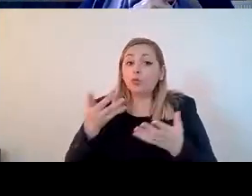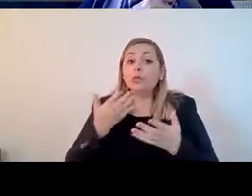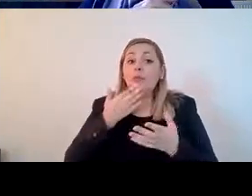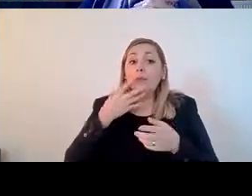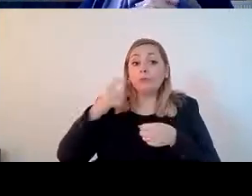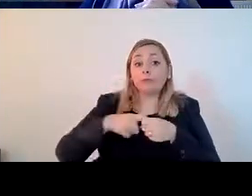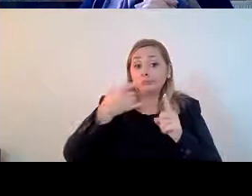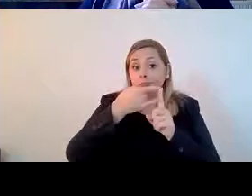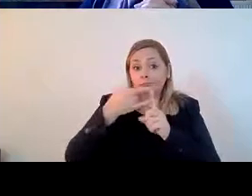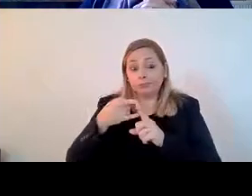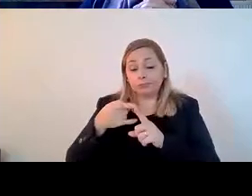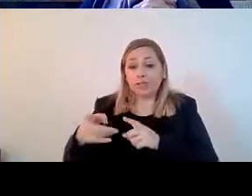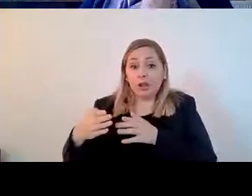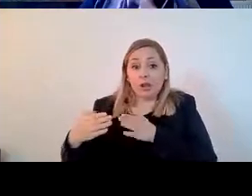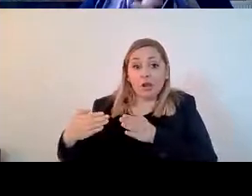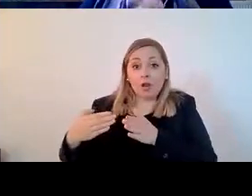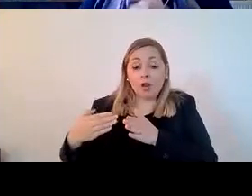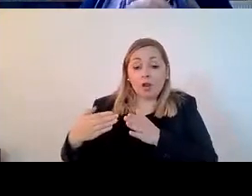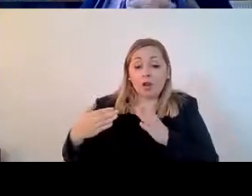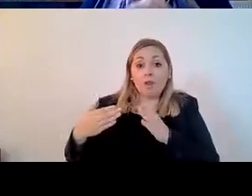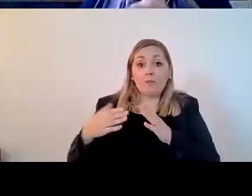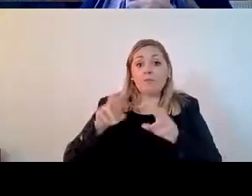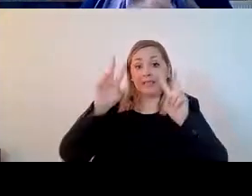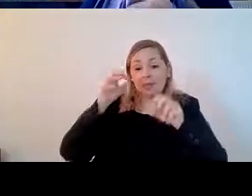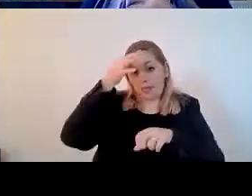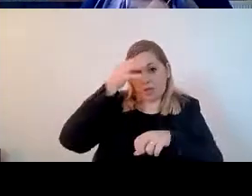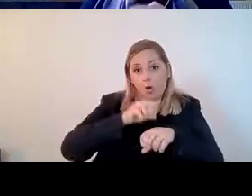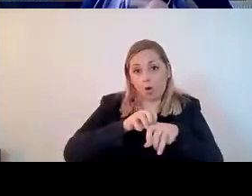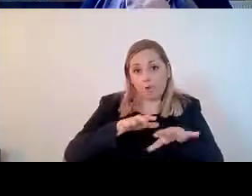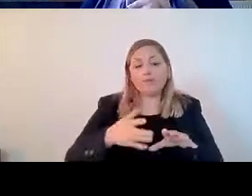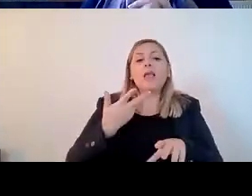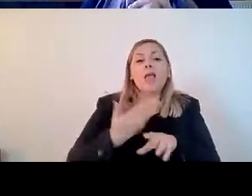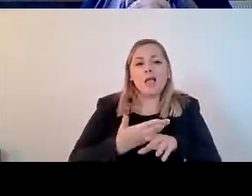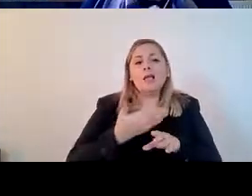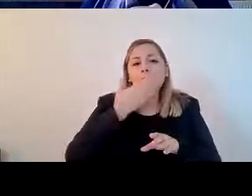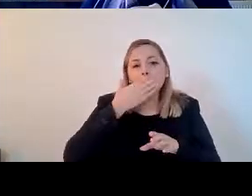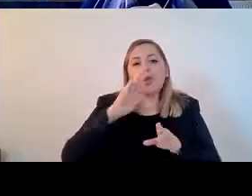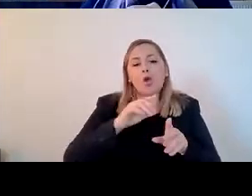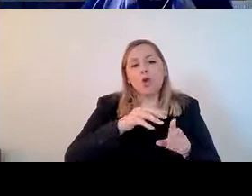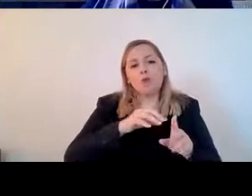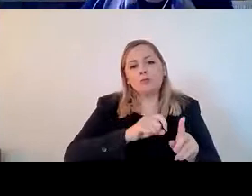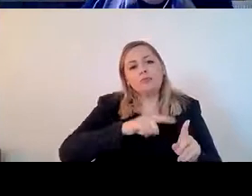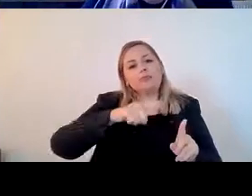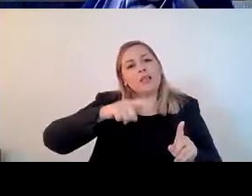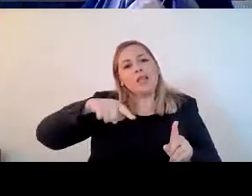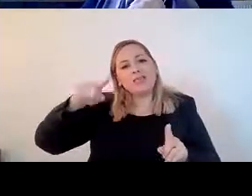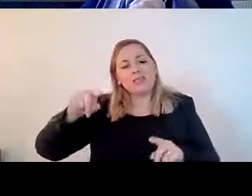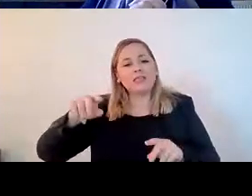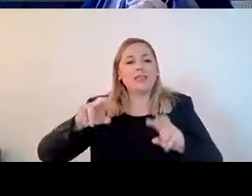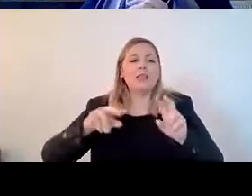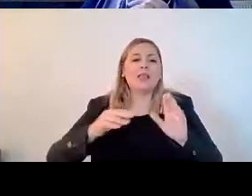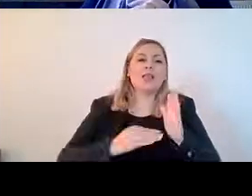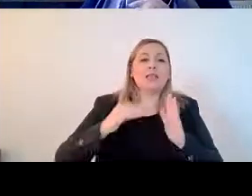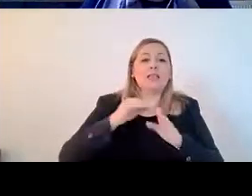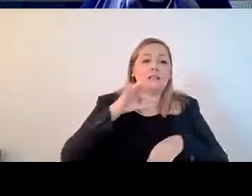el bloqueo impuesto por el COVID, habría mejorías estadísticamente significativas a nivel clínico, a nivel